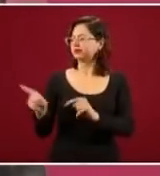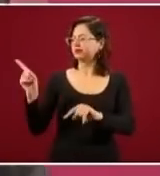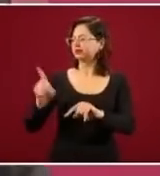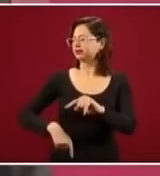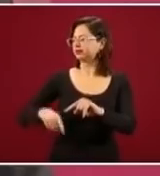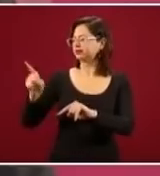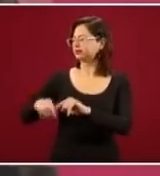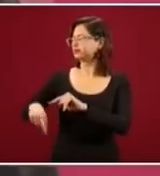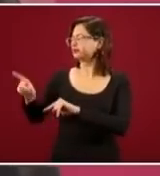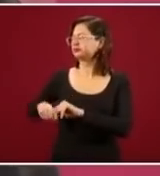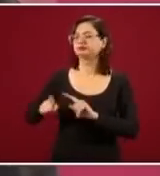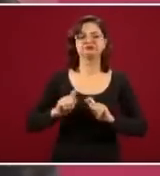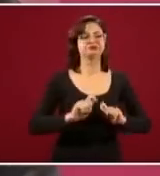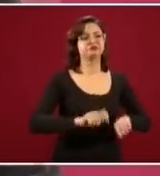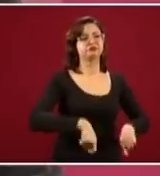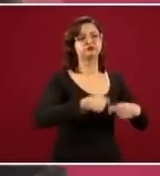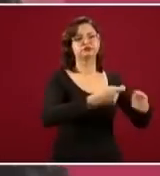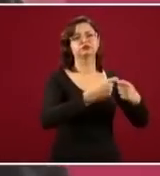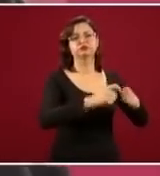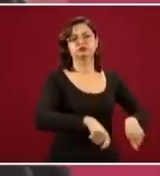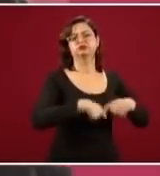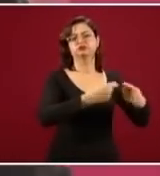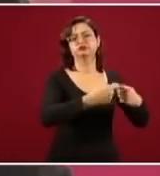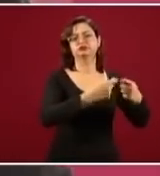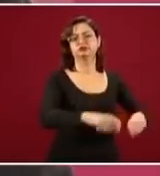con Calderón, lo mismo, las empresas.